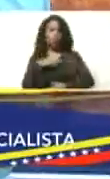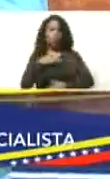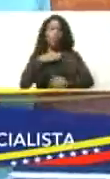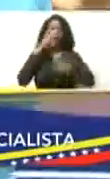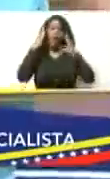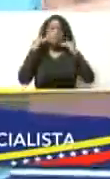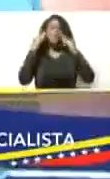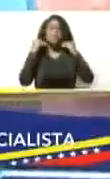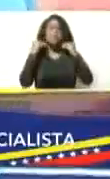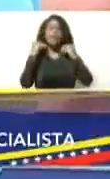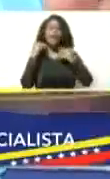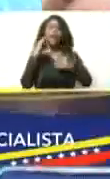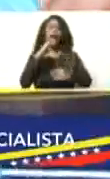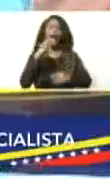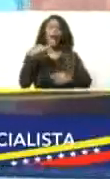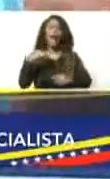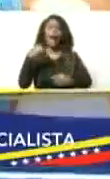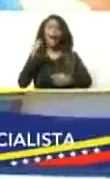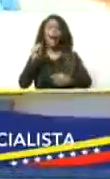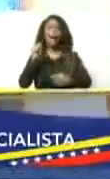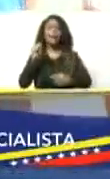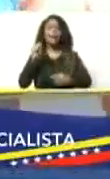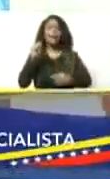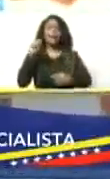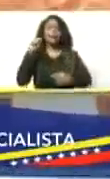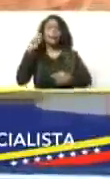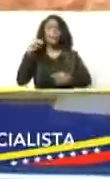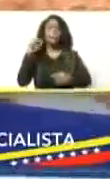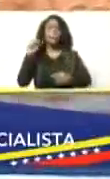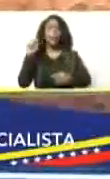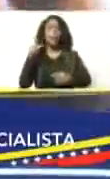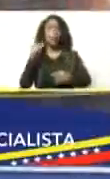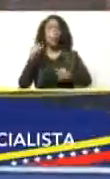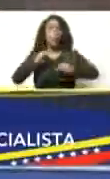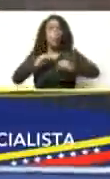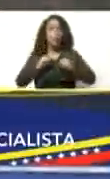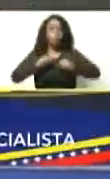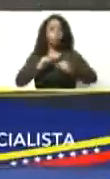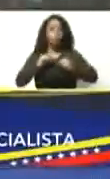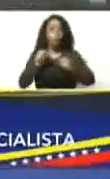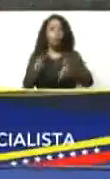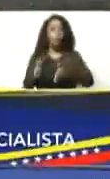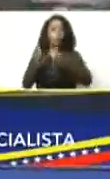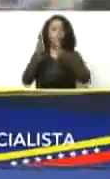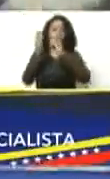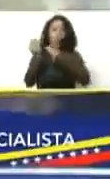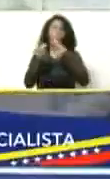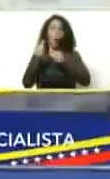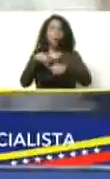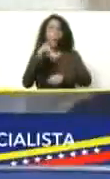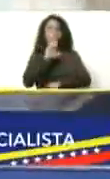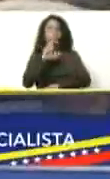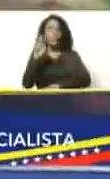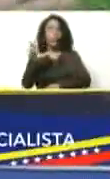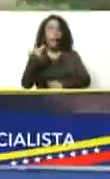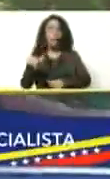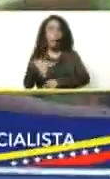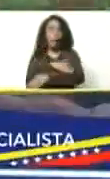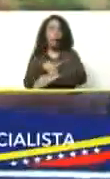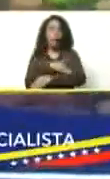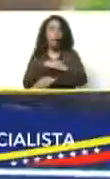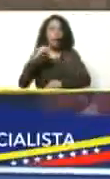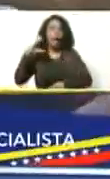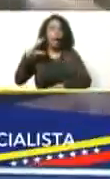las cachamas, cuando el comandante hablaba de los gallineros vertical, pero aquí, en el 23 de enero, en Urbano, las